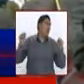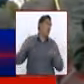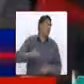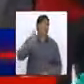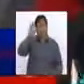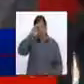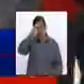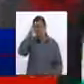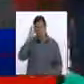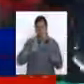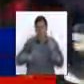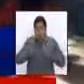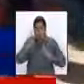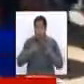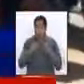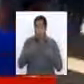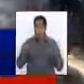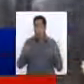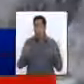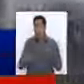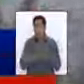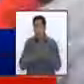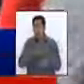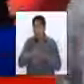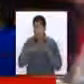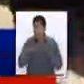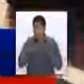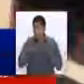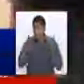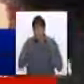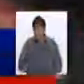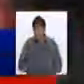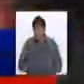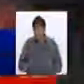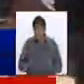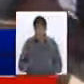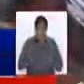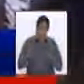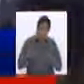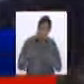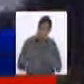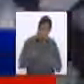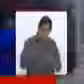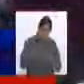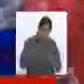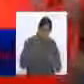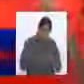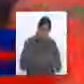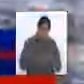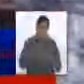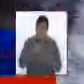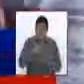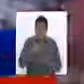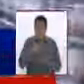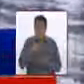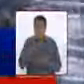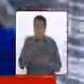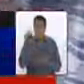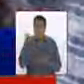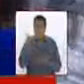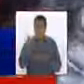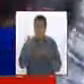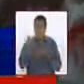pues algunos son contrabandistas, no son, todos son comerciantes. Ay, hacemos con pólizas. Yo también soy,